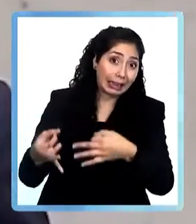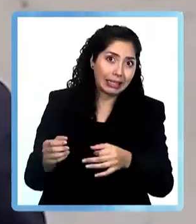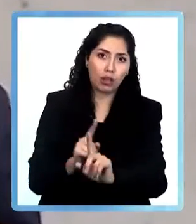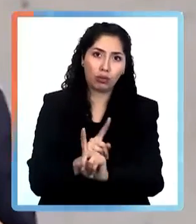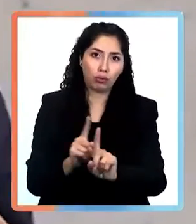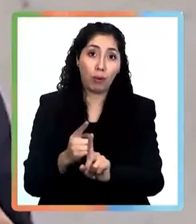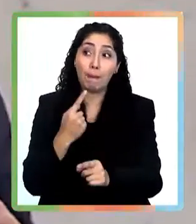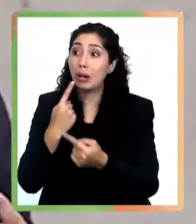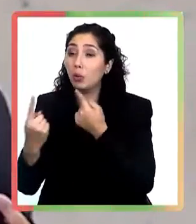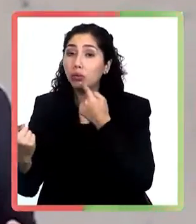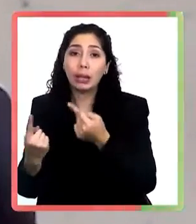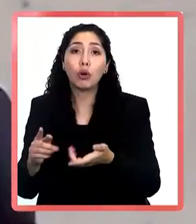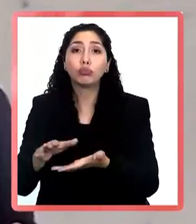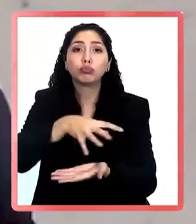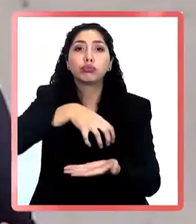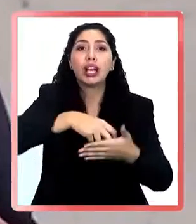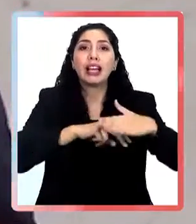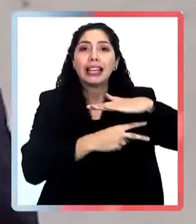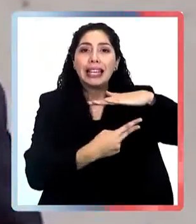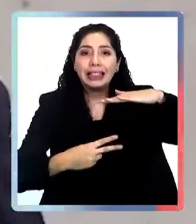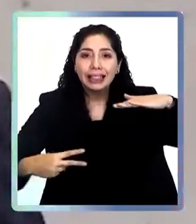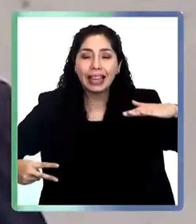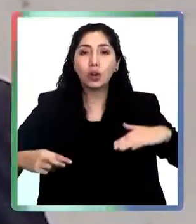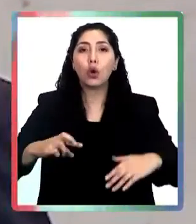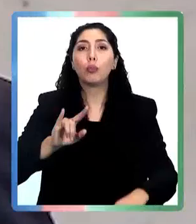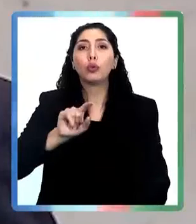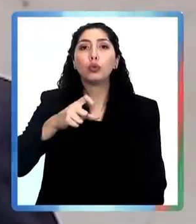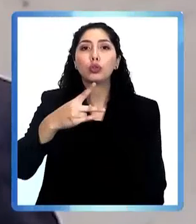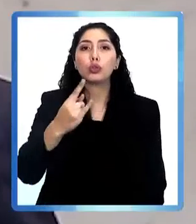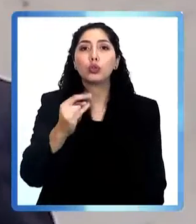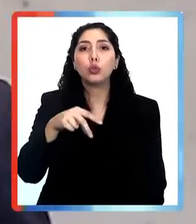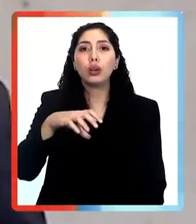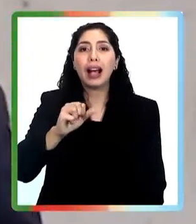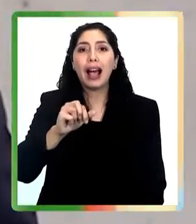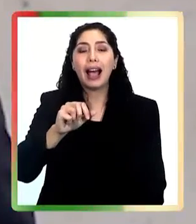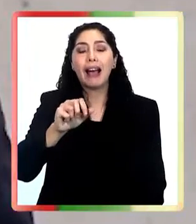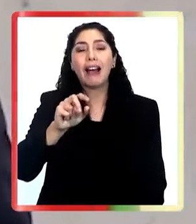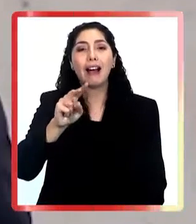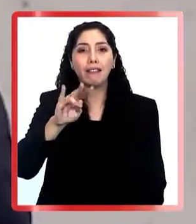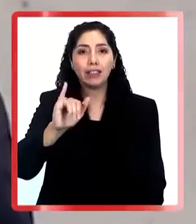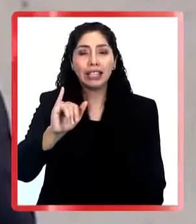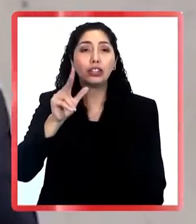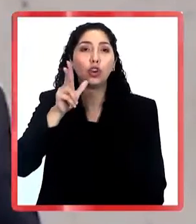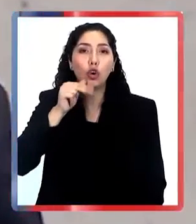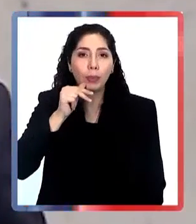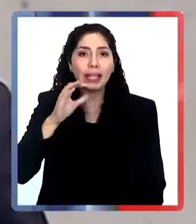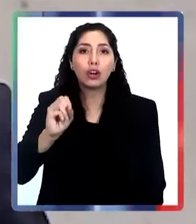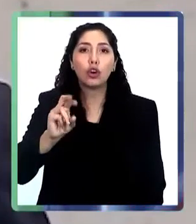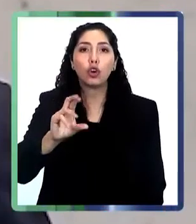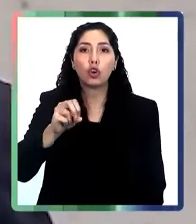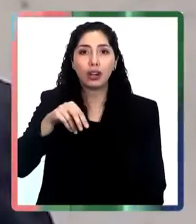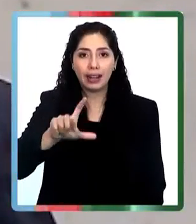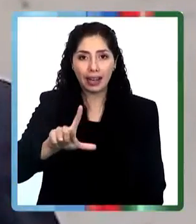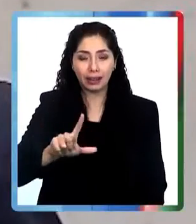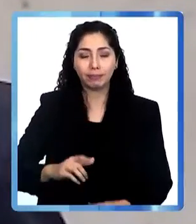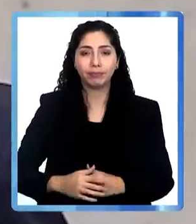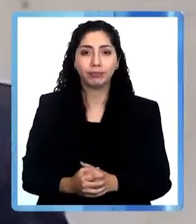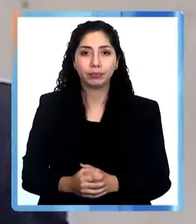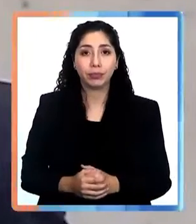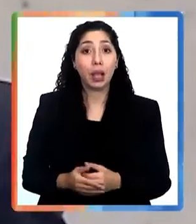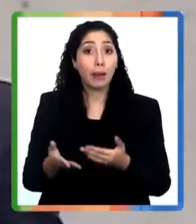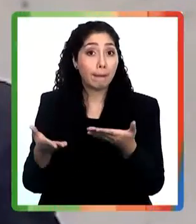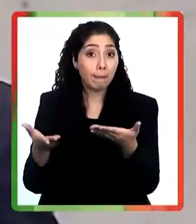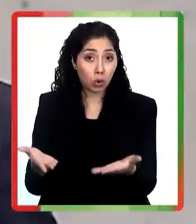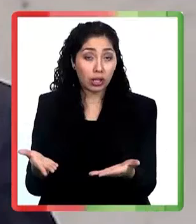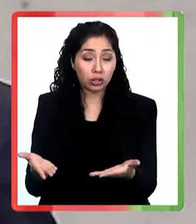no preguntémosle a quintero y puchuncaví a tocopilla a coronel por